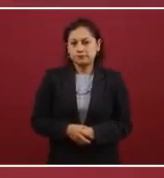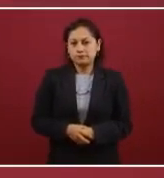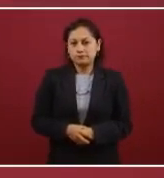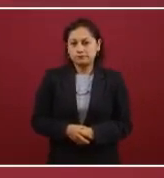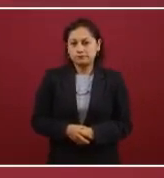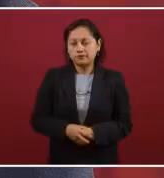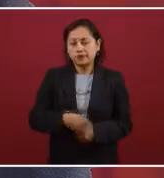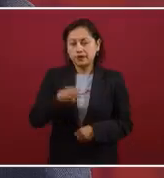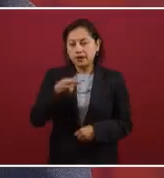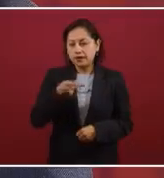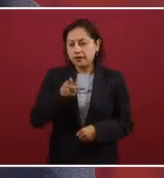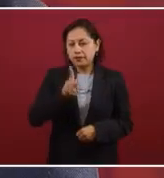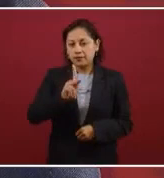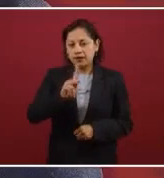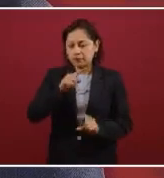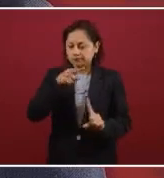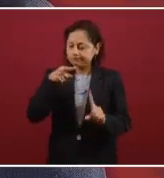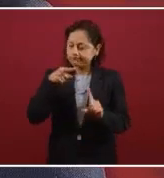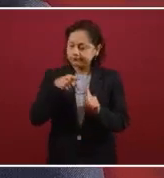no mezclar